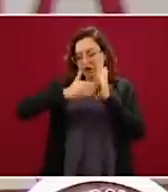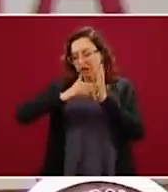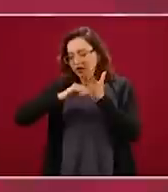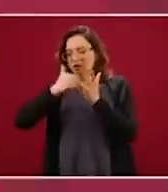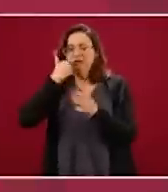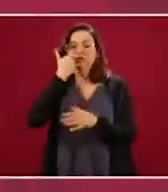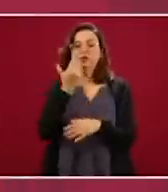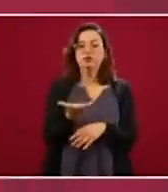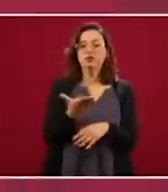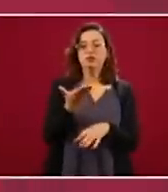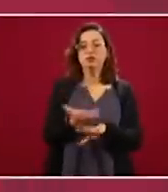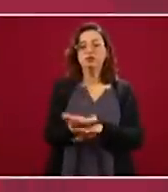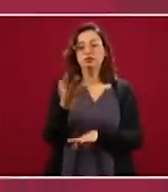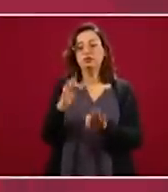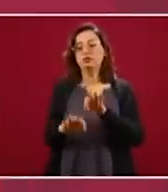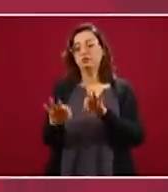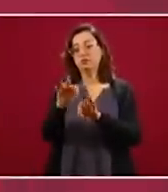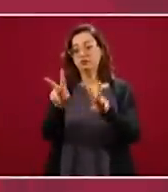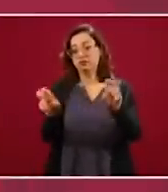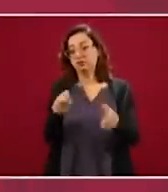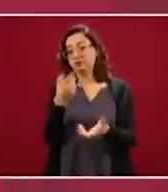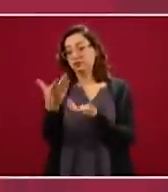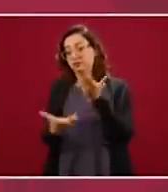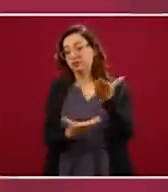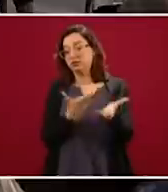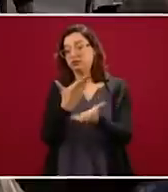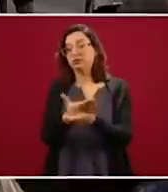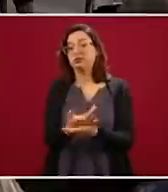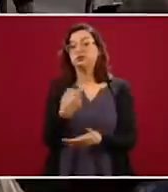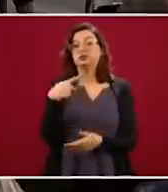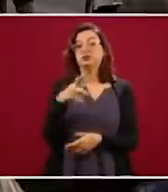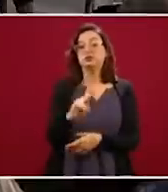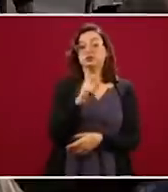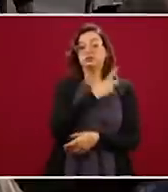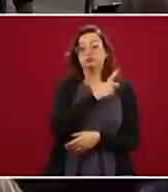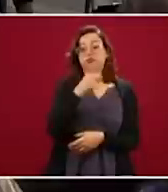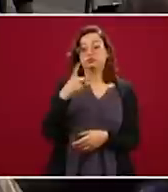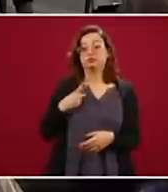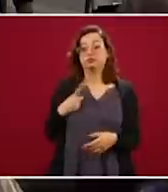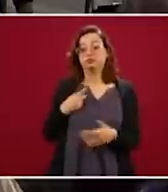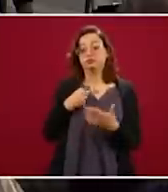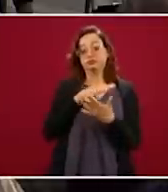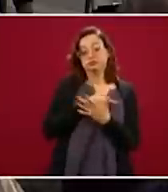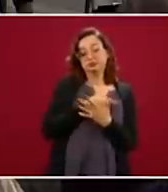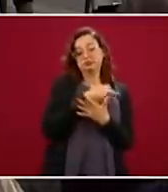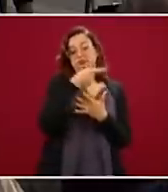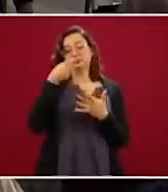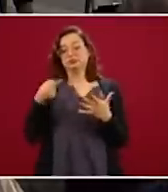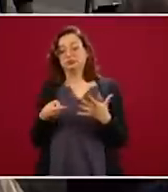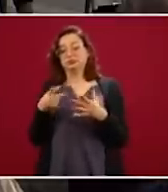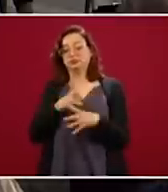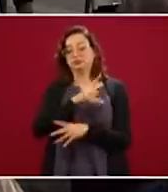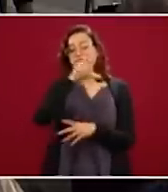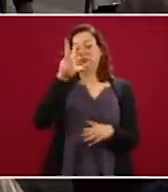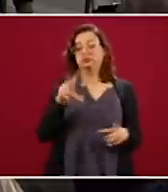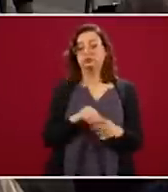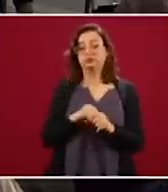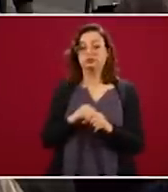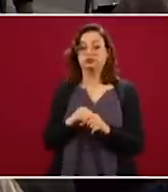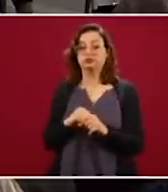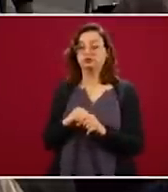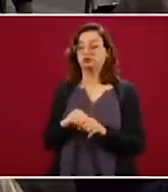esto es muy importante lo que tú planteas, pero hay que verlo en el marco de todas